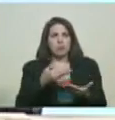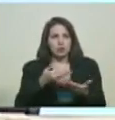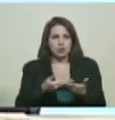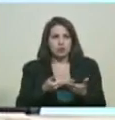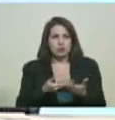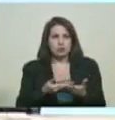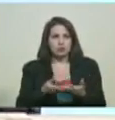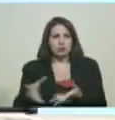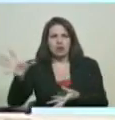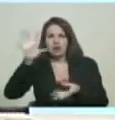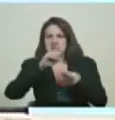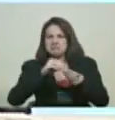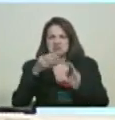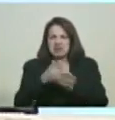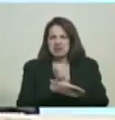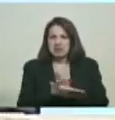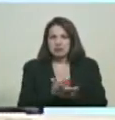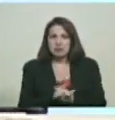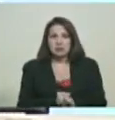recorrió allí